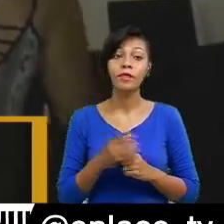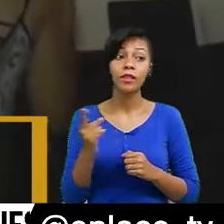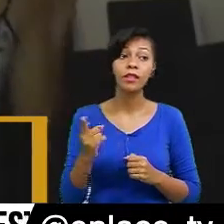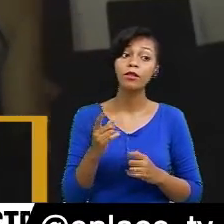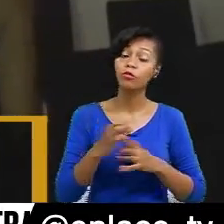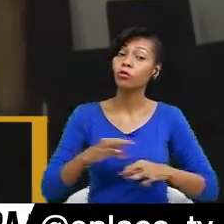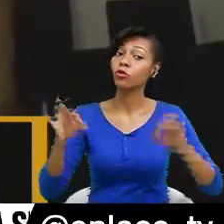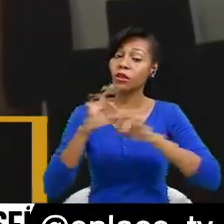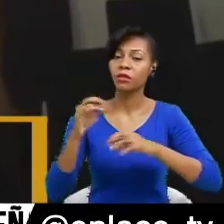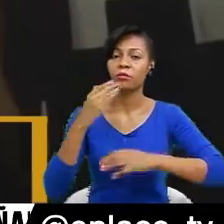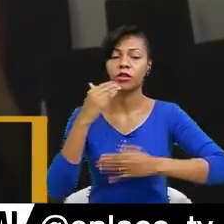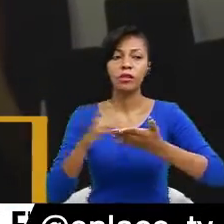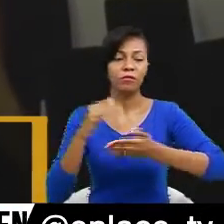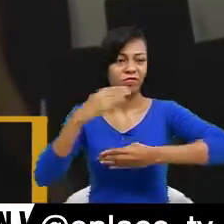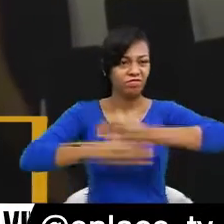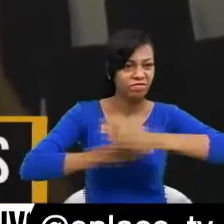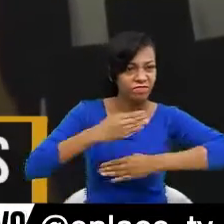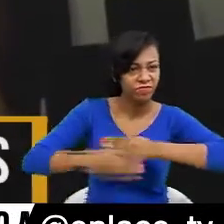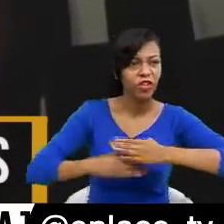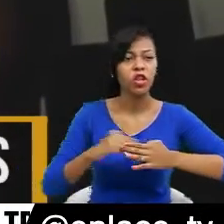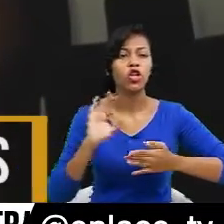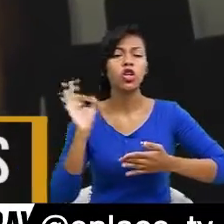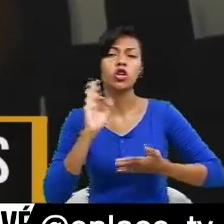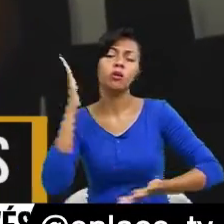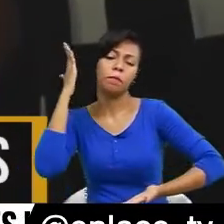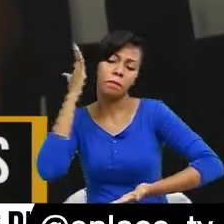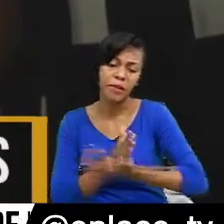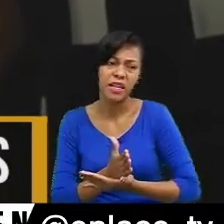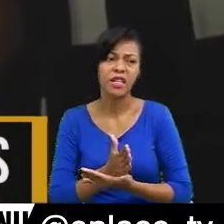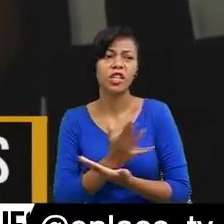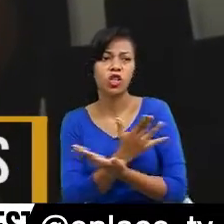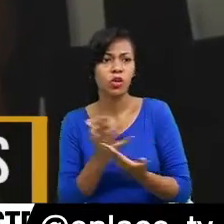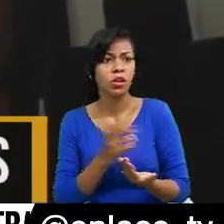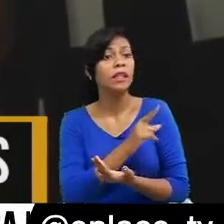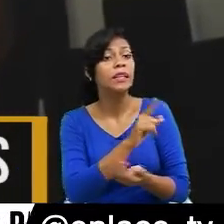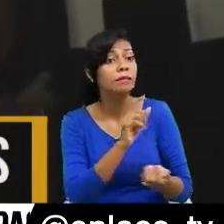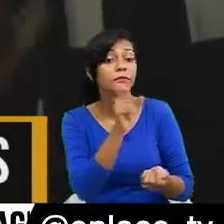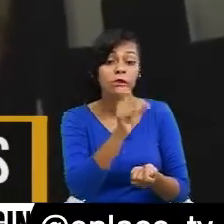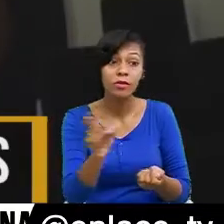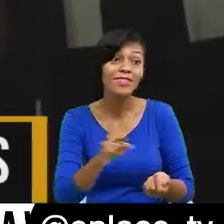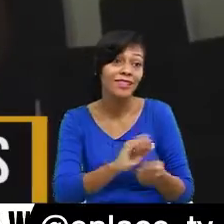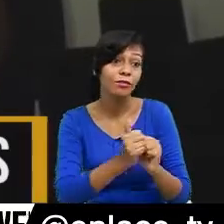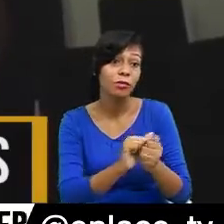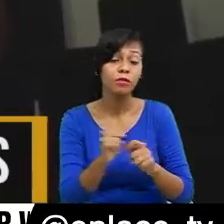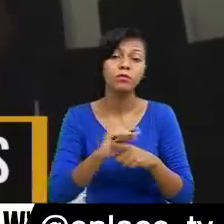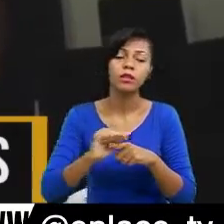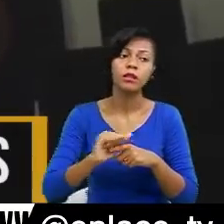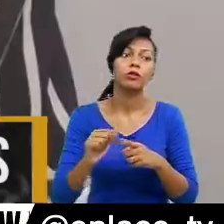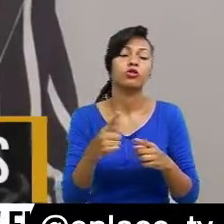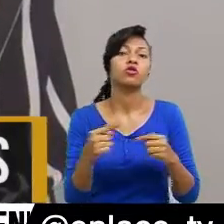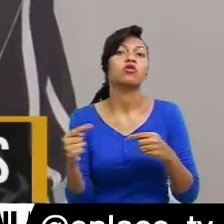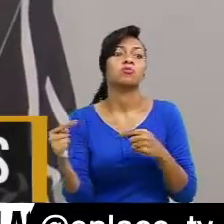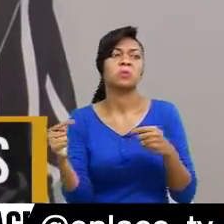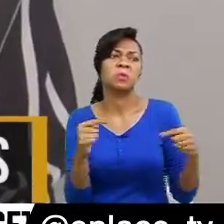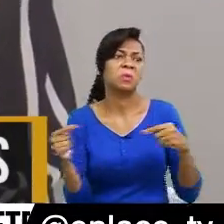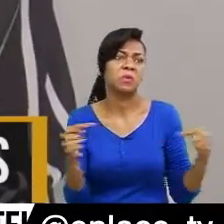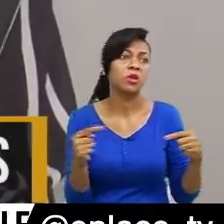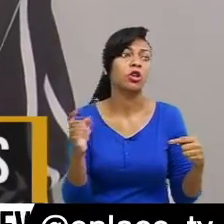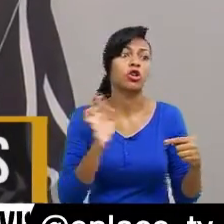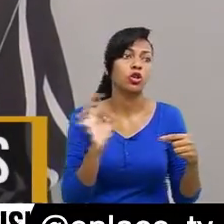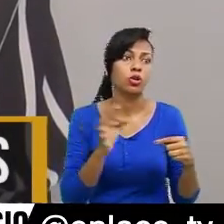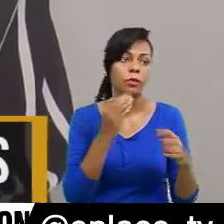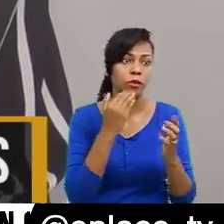del tratamiento de lesiones que pues en nuestros deportistas puede acarrear en competencia o en sus entrenamientos. Entre otros